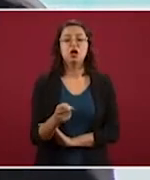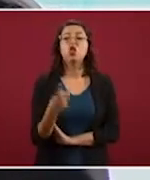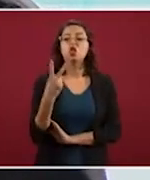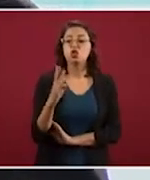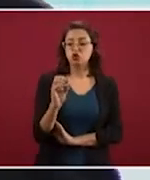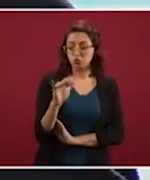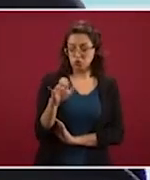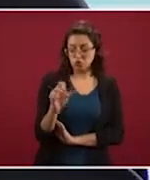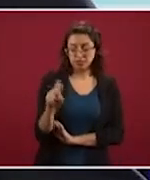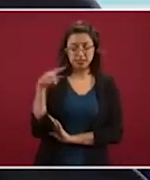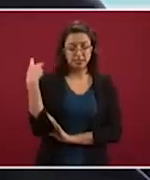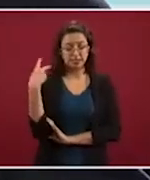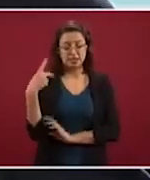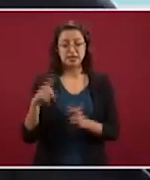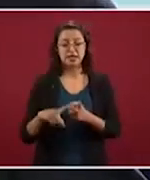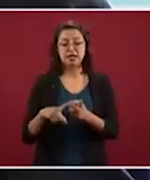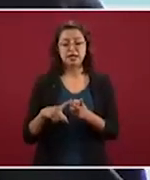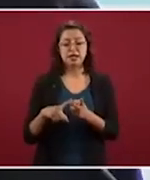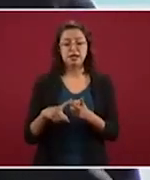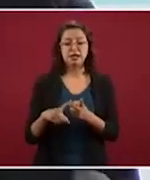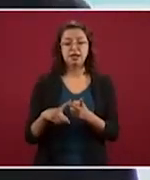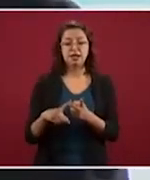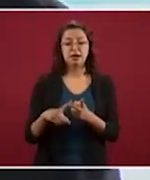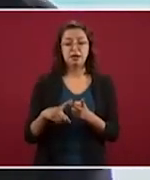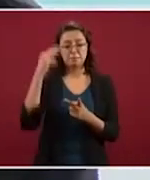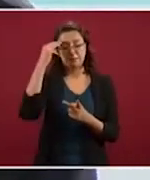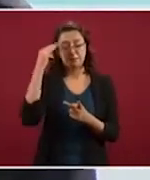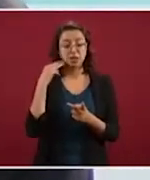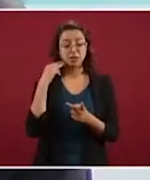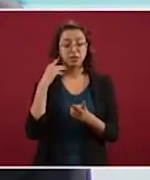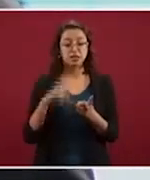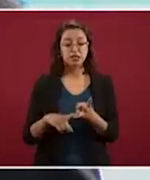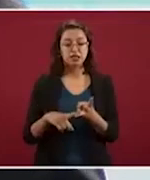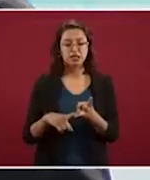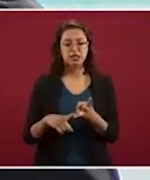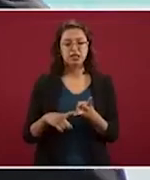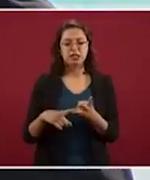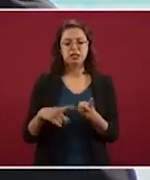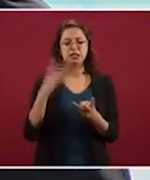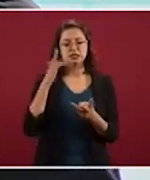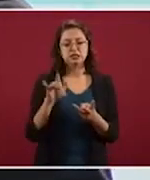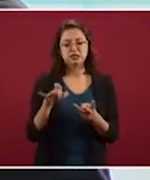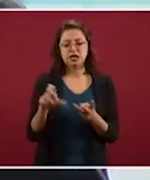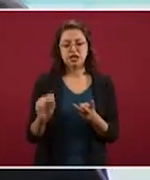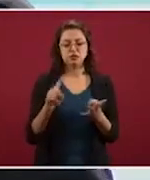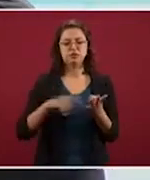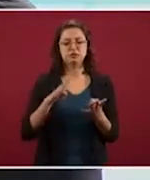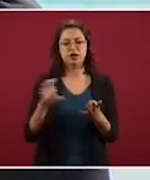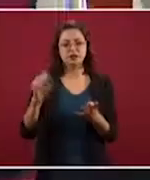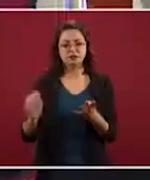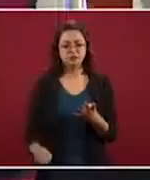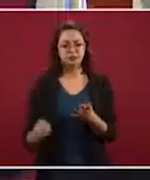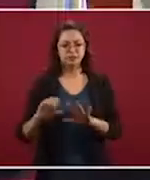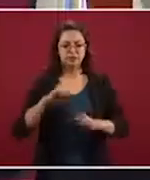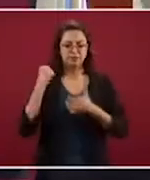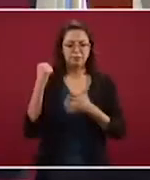Bocas, Veracruz, Mérida, Cuatro, San Luis, Río Colorado y Baja California Sur, con una